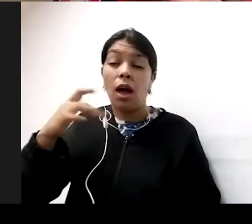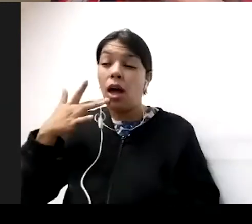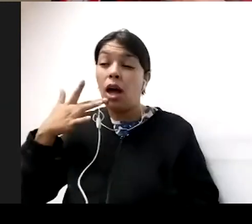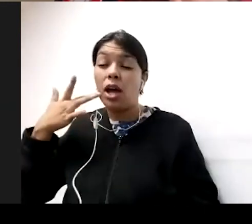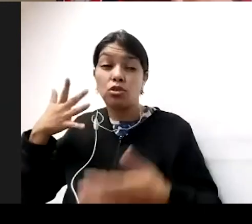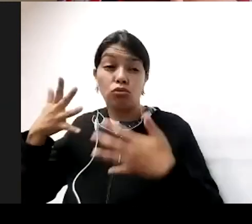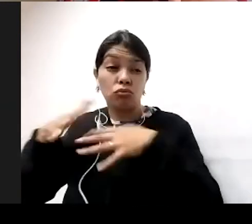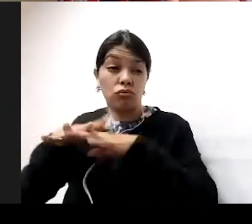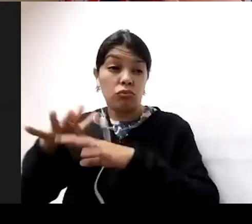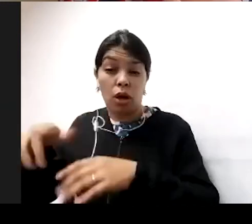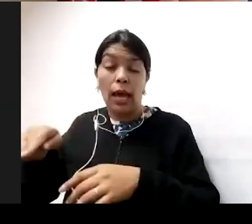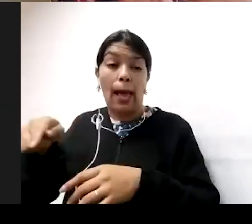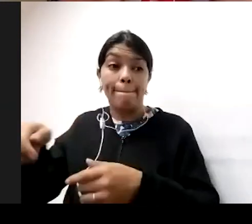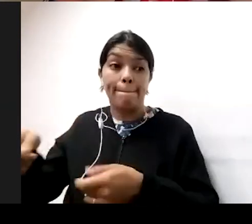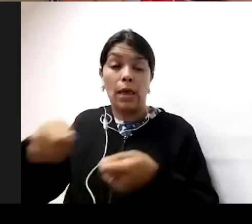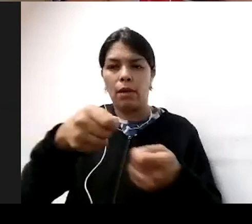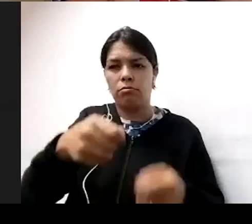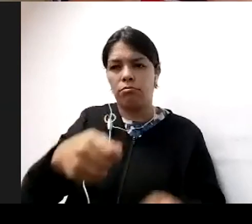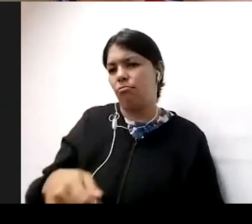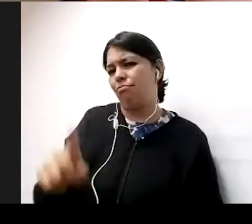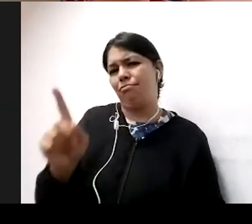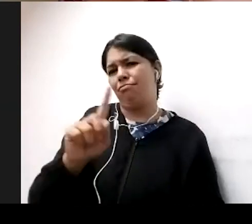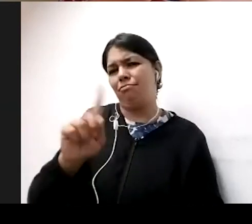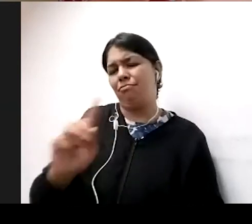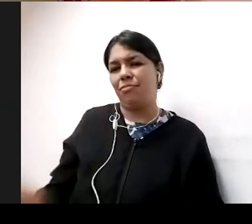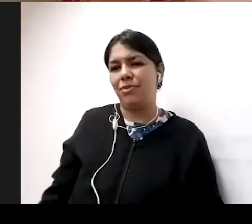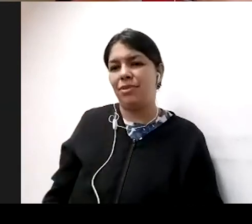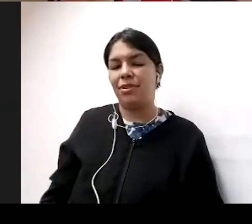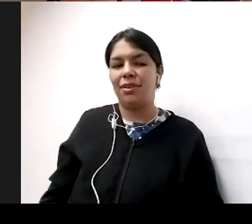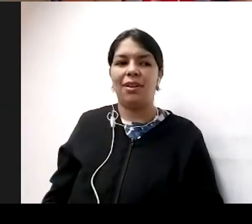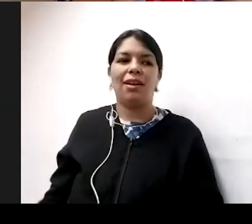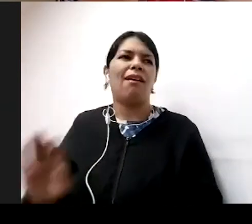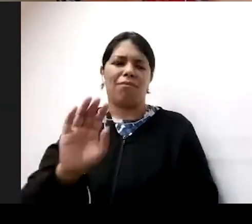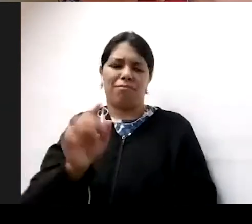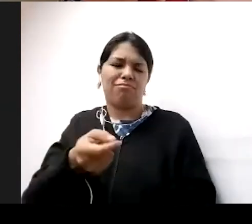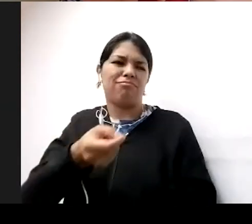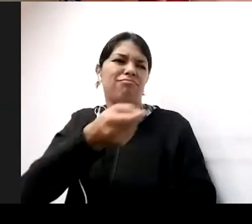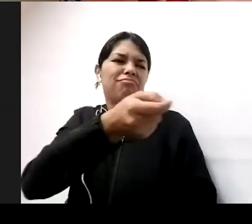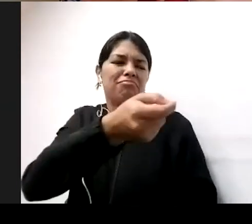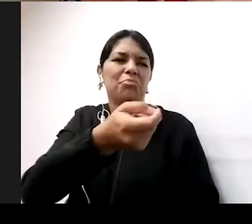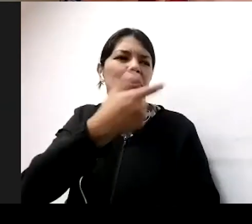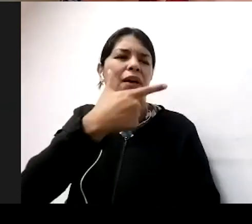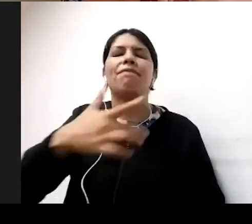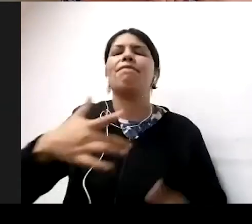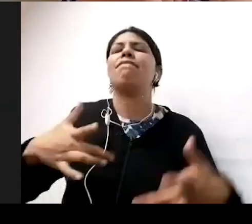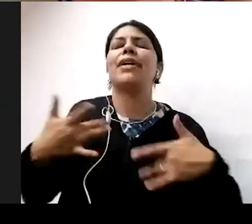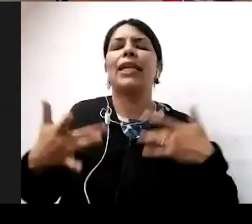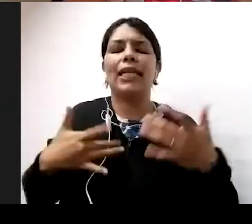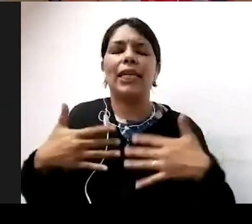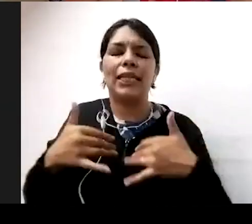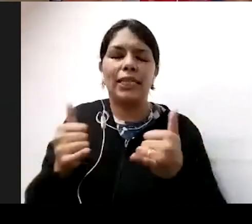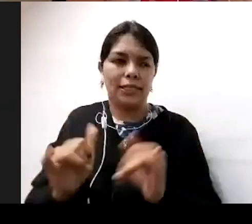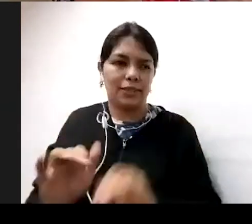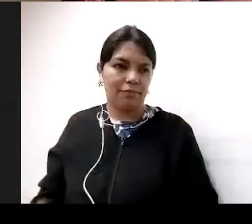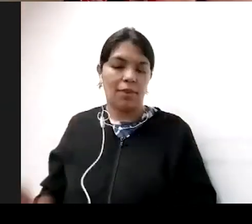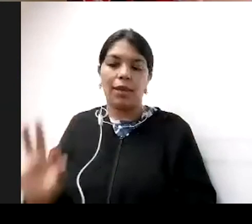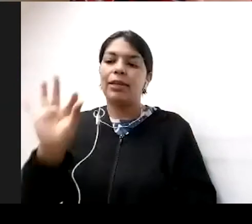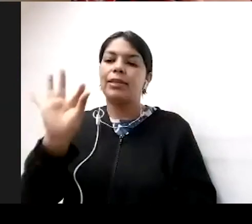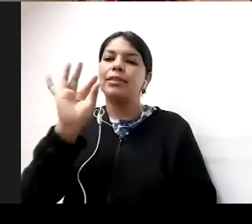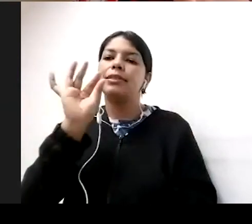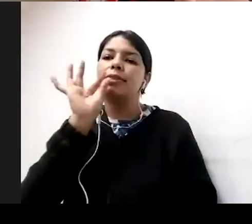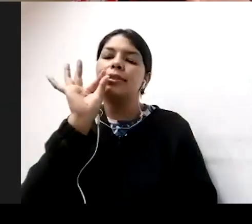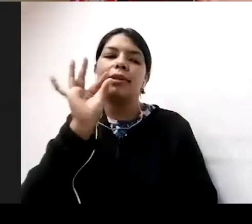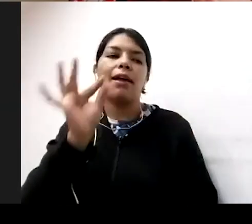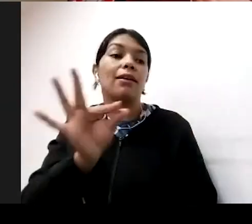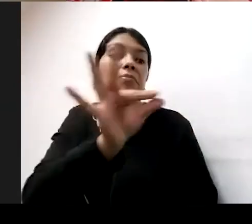vende esta sustancia les va a vender la pepita de la felicidad, el cigarrillito para que esté feliz, el polvito